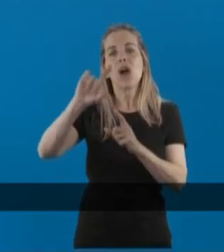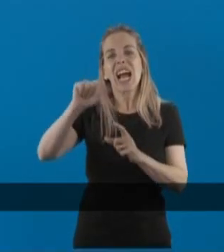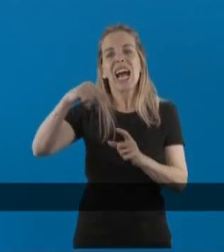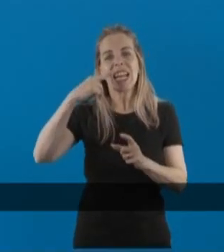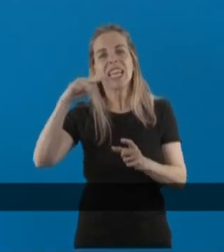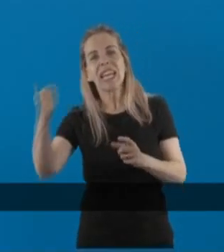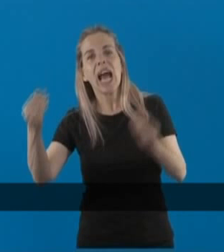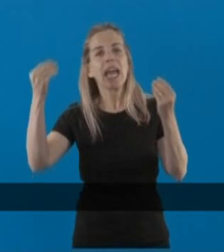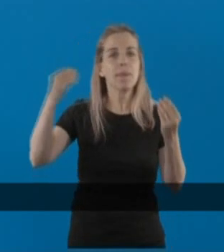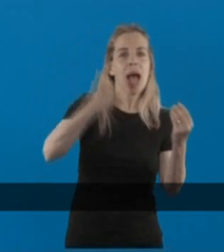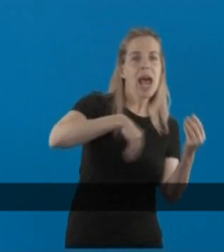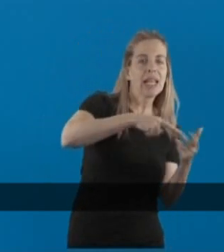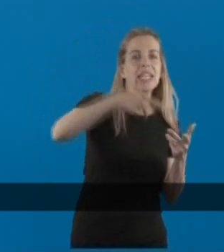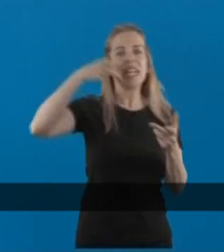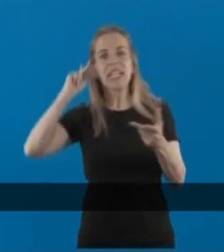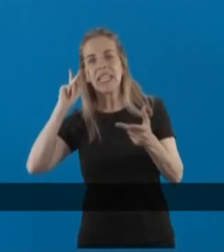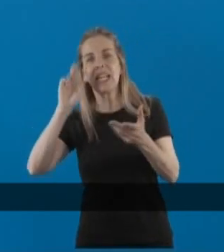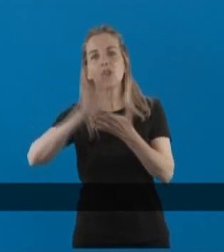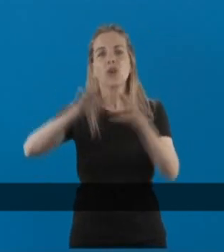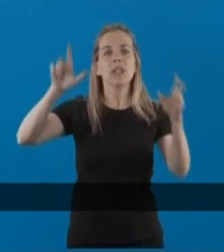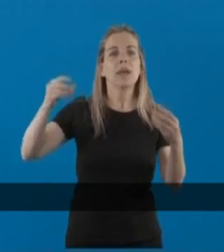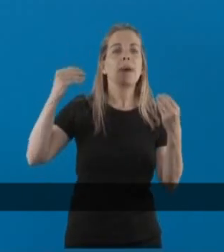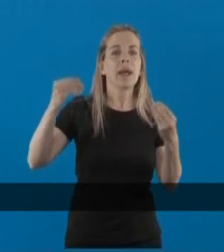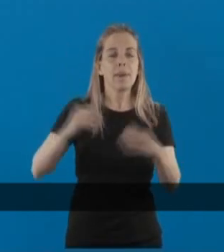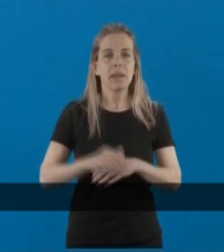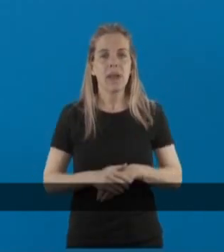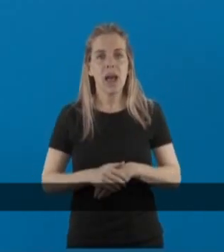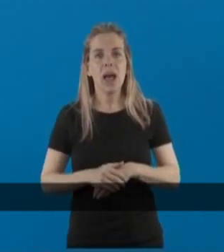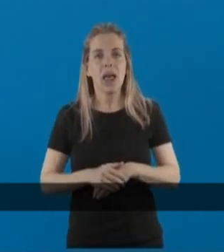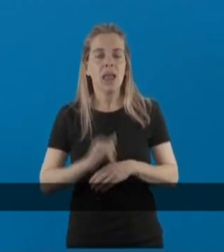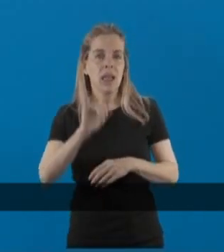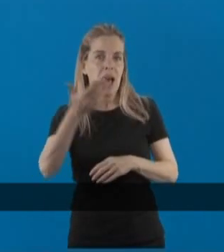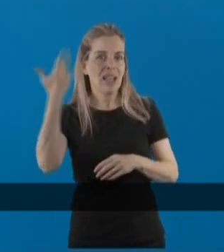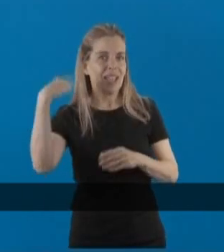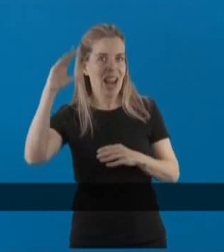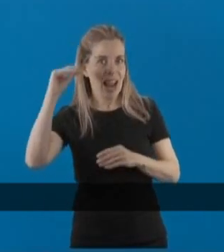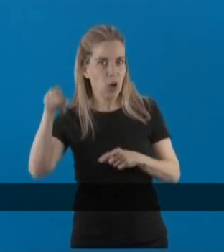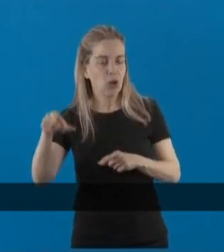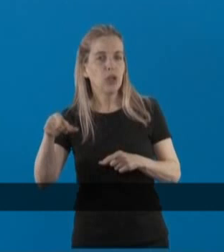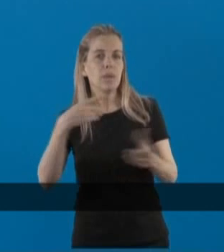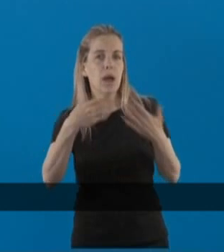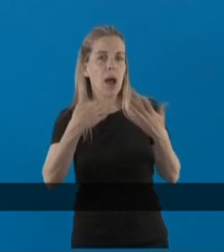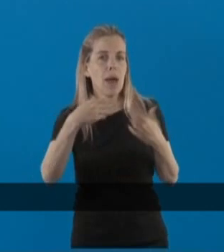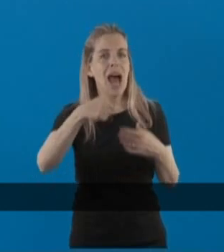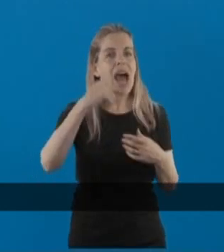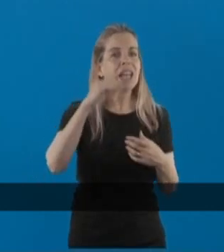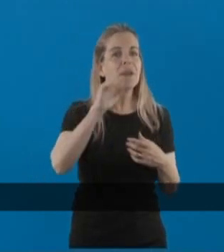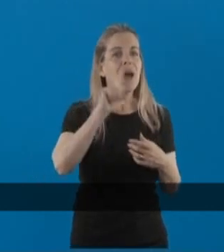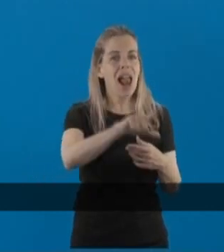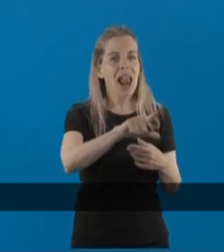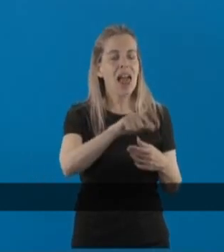entre Argentina y Chile respecto de este tema y cómo lo están abordando? Gracias. Anoche conversé con el ministro Aníbal Fernández sobre el tema, él está en